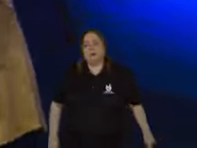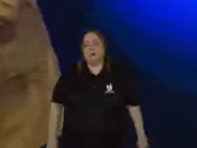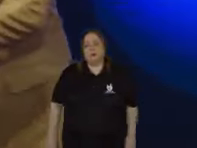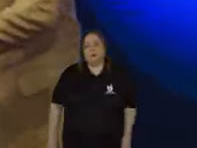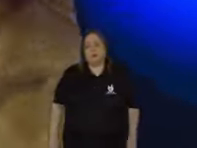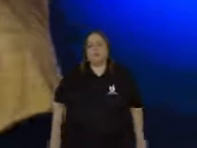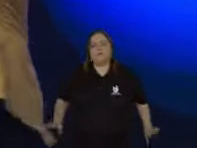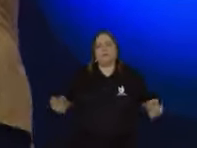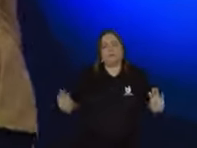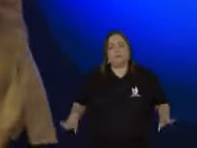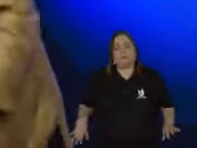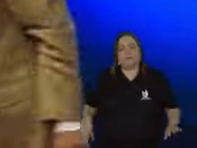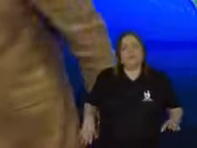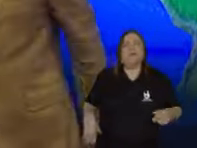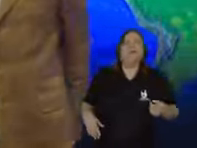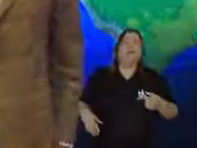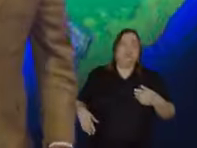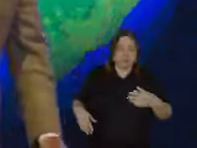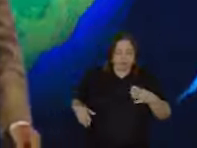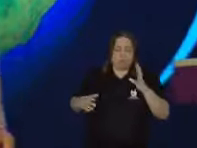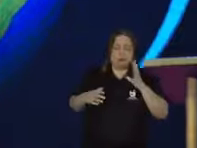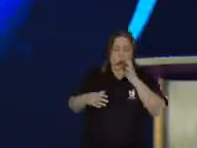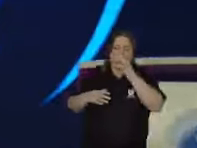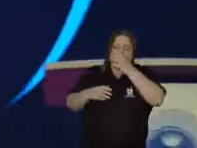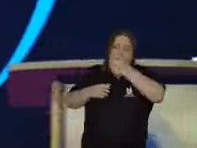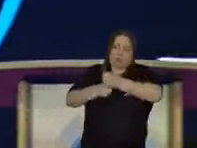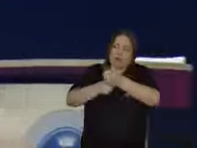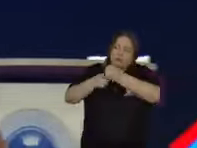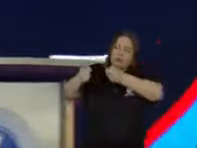Y claro que confiamos en la soberanía de Dios.